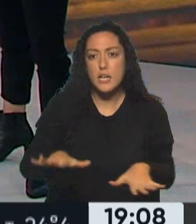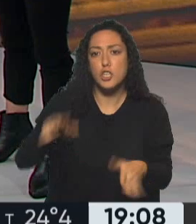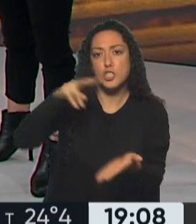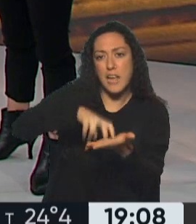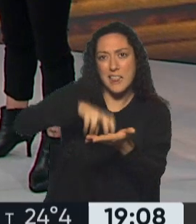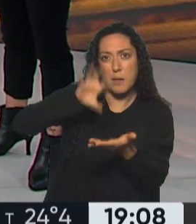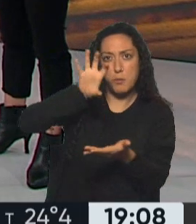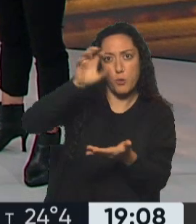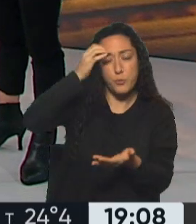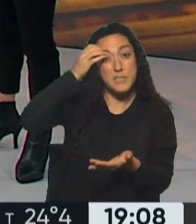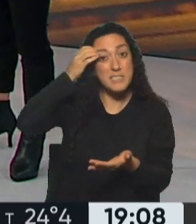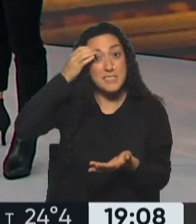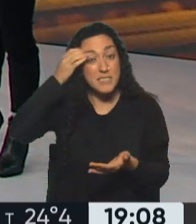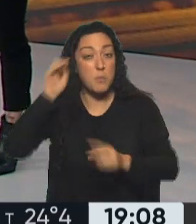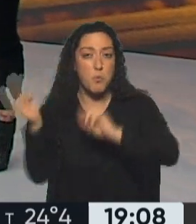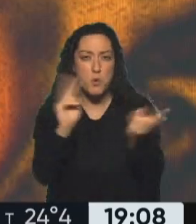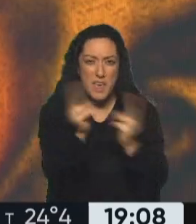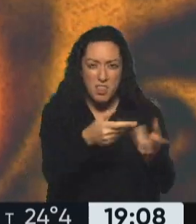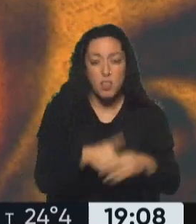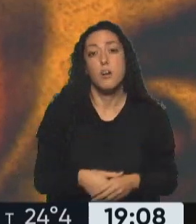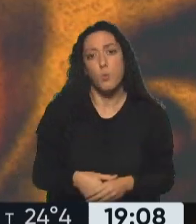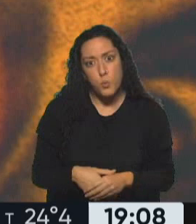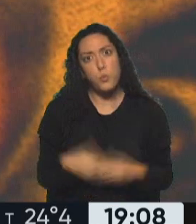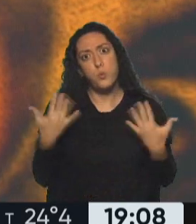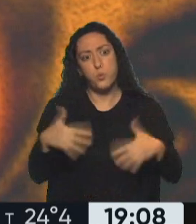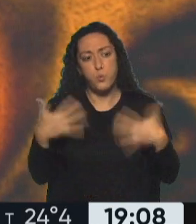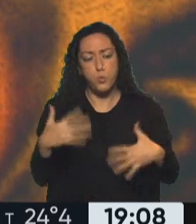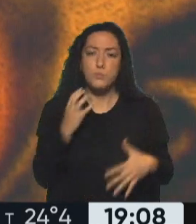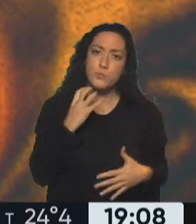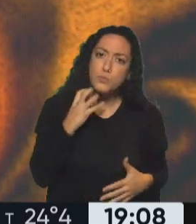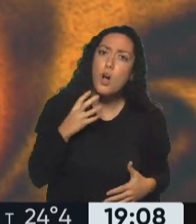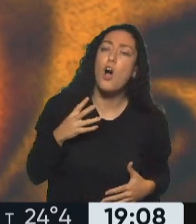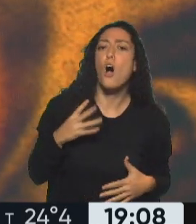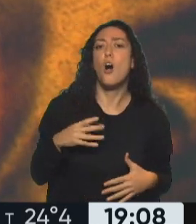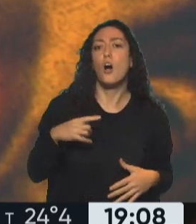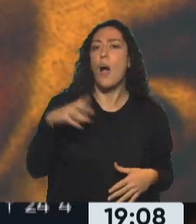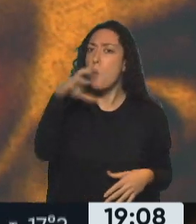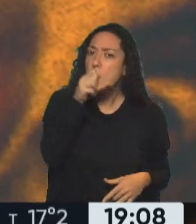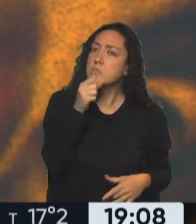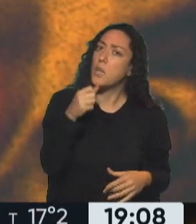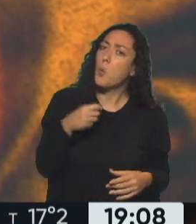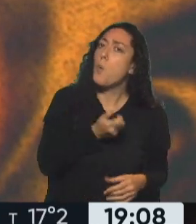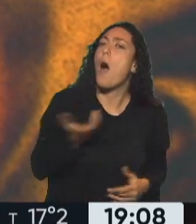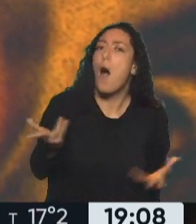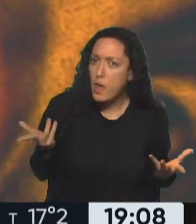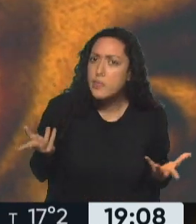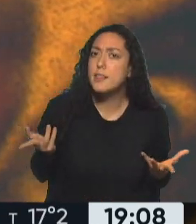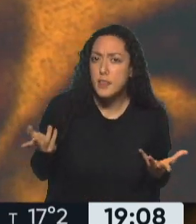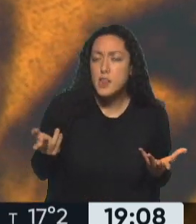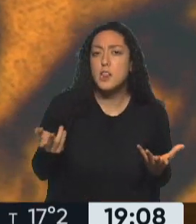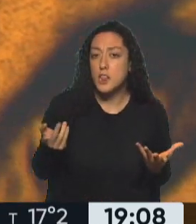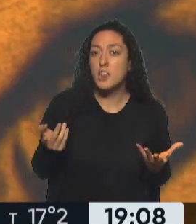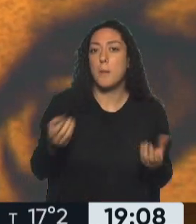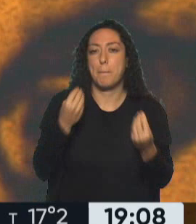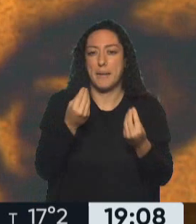Salta desmontada. Dale que va. ¿Cuánta indignidad somos capaces de soportar, ¿no? Bueno, haciendo alusión a